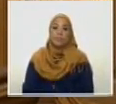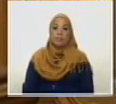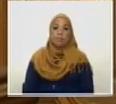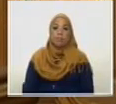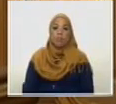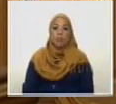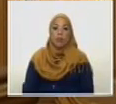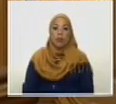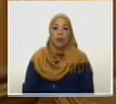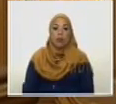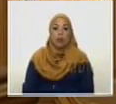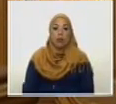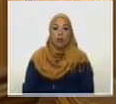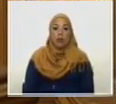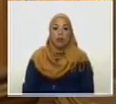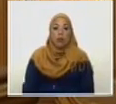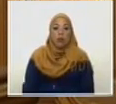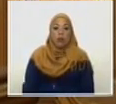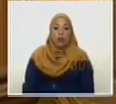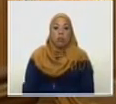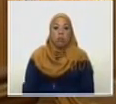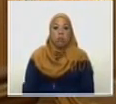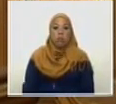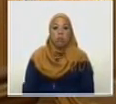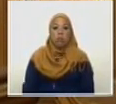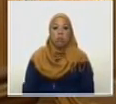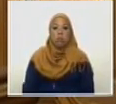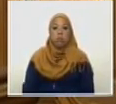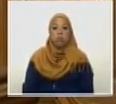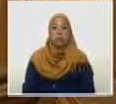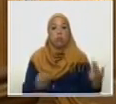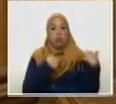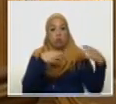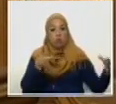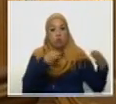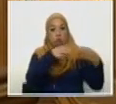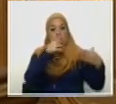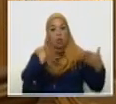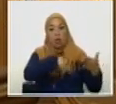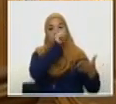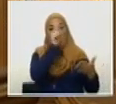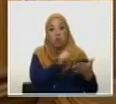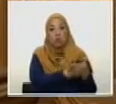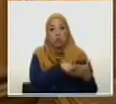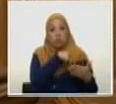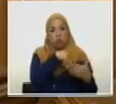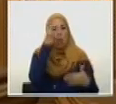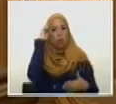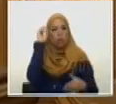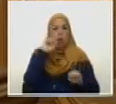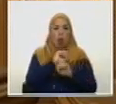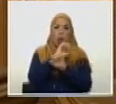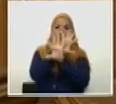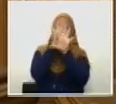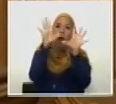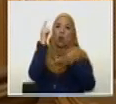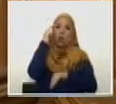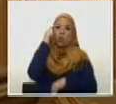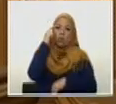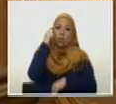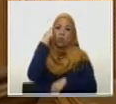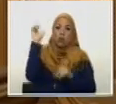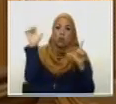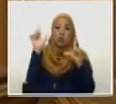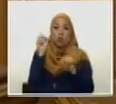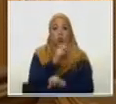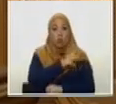Nuestro jefe de fracción lo explicaba con claridad meridiana y claridad suficiente en el programa José Vicente